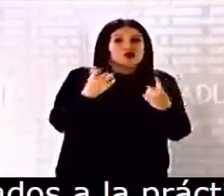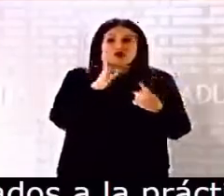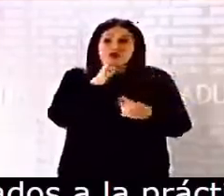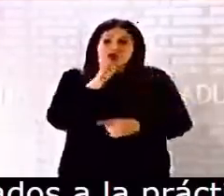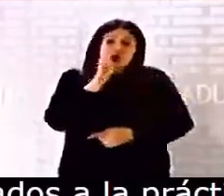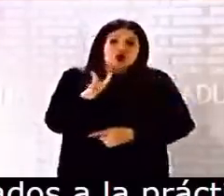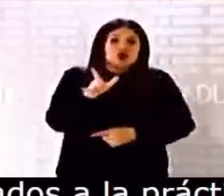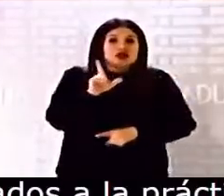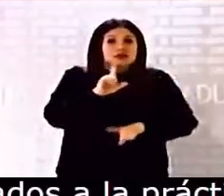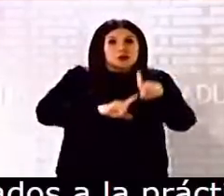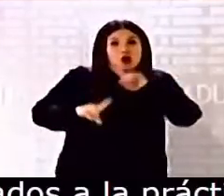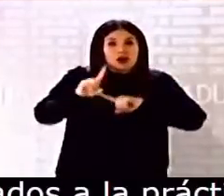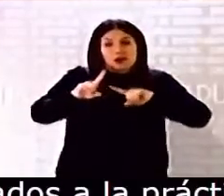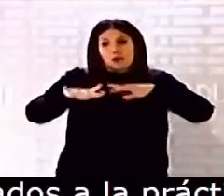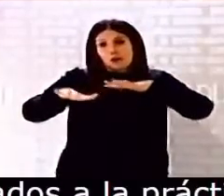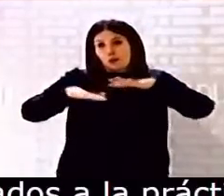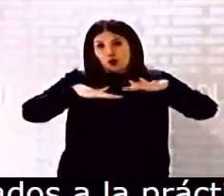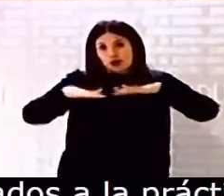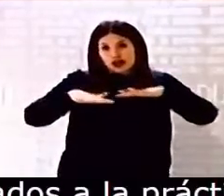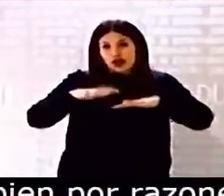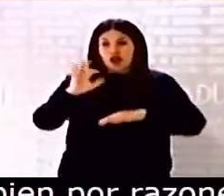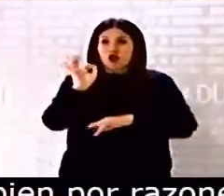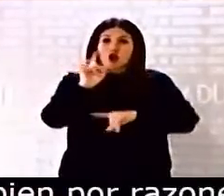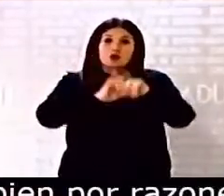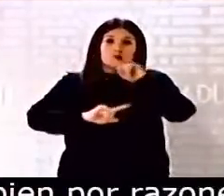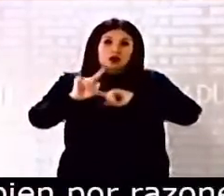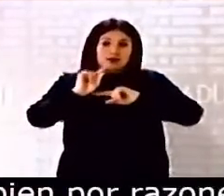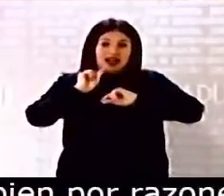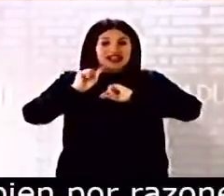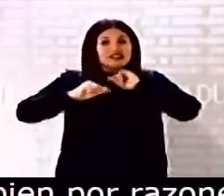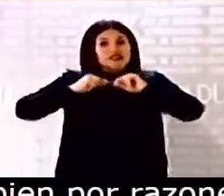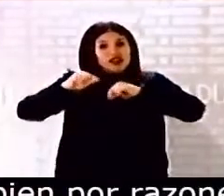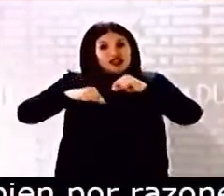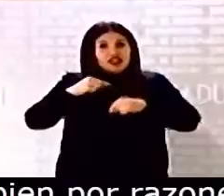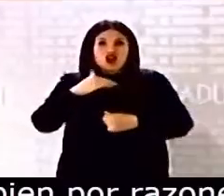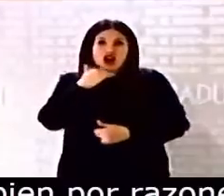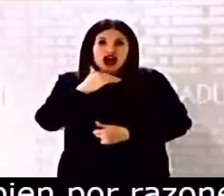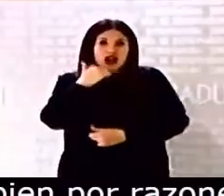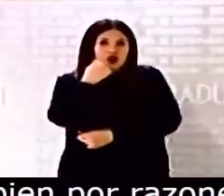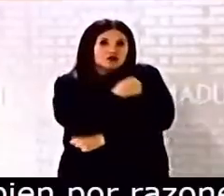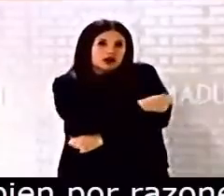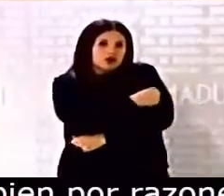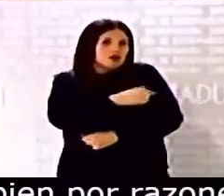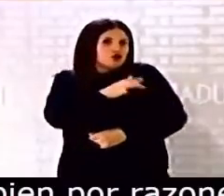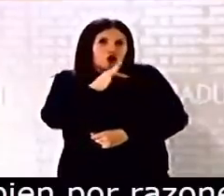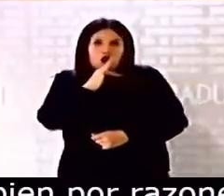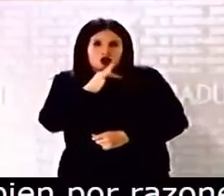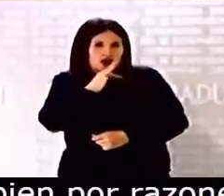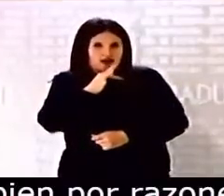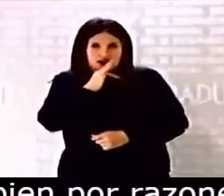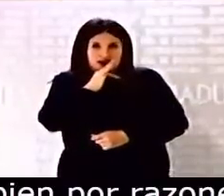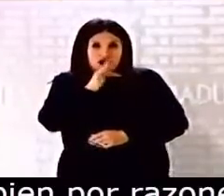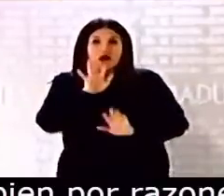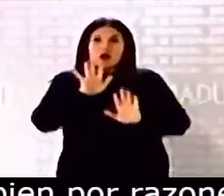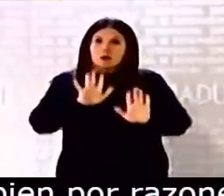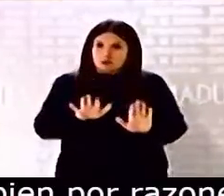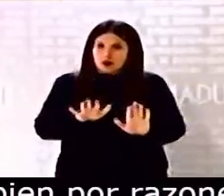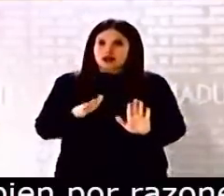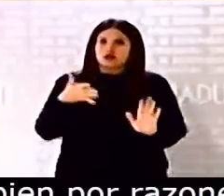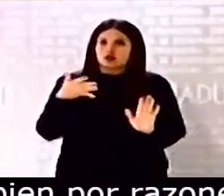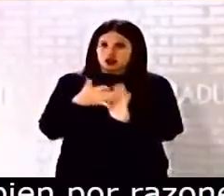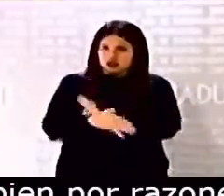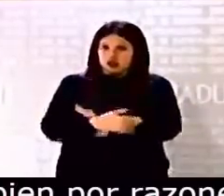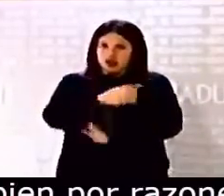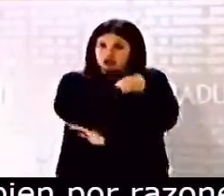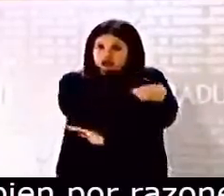razones debidas a alguna infección que hayan tenido no se hayan podido vacunar, pero que está muy avanzado